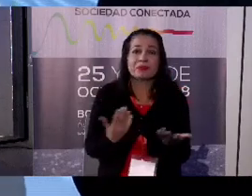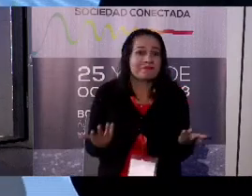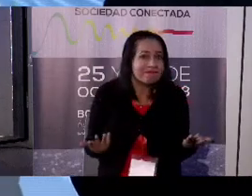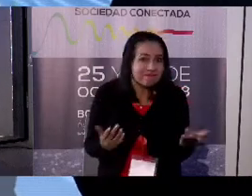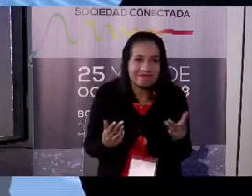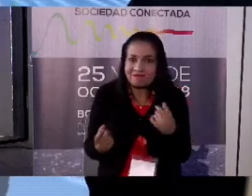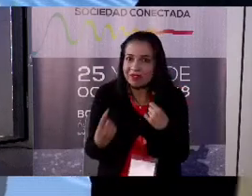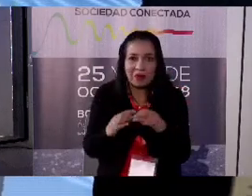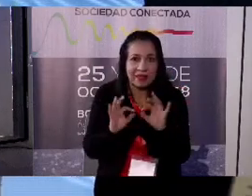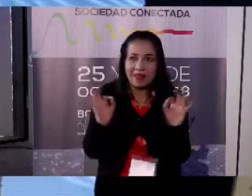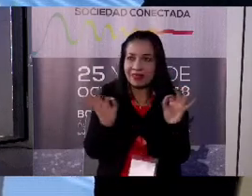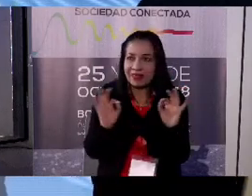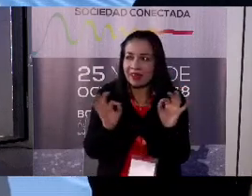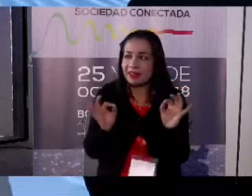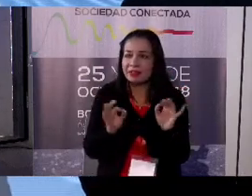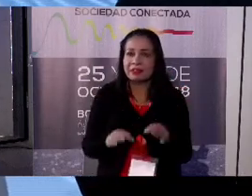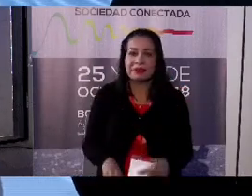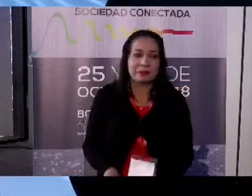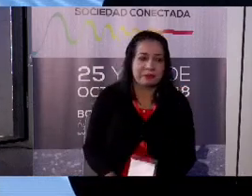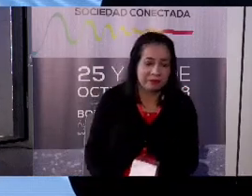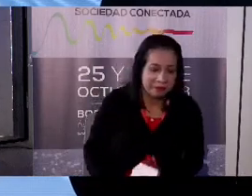preguntas adelante